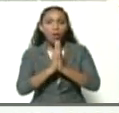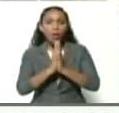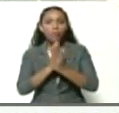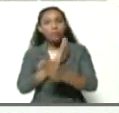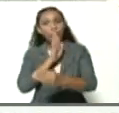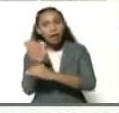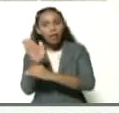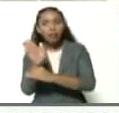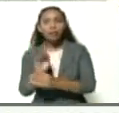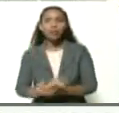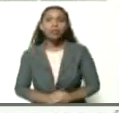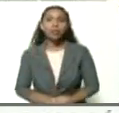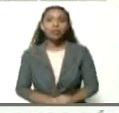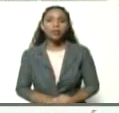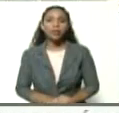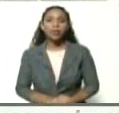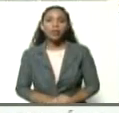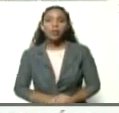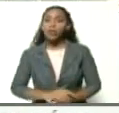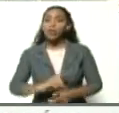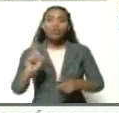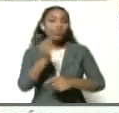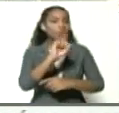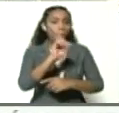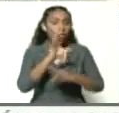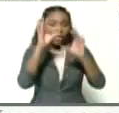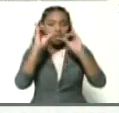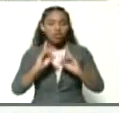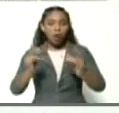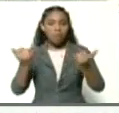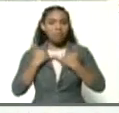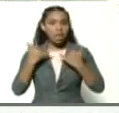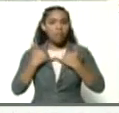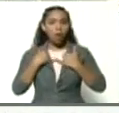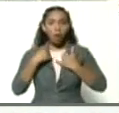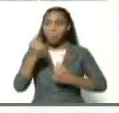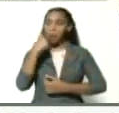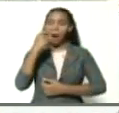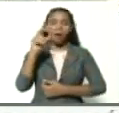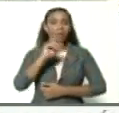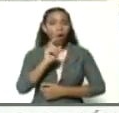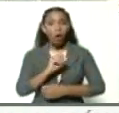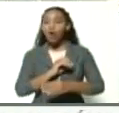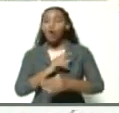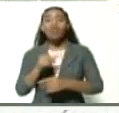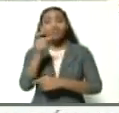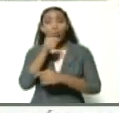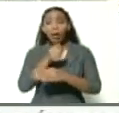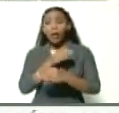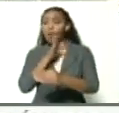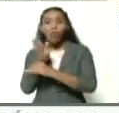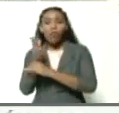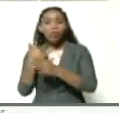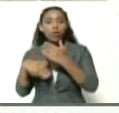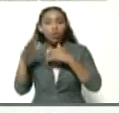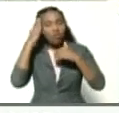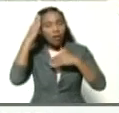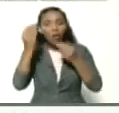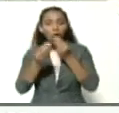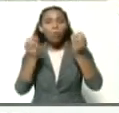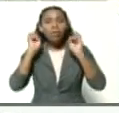tiempo. No se automediquen. No busquen gente que no sabe tratar el